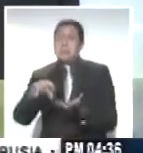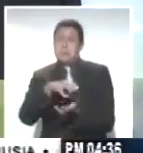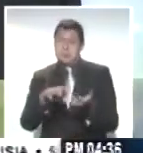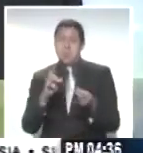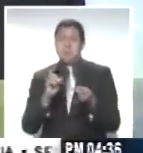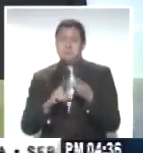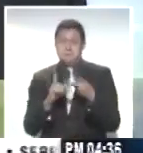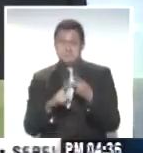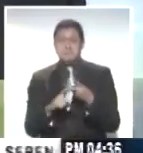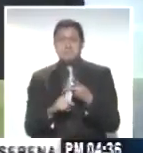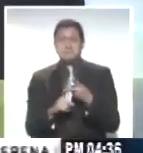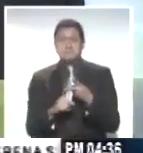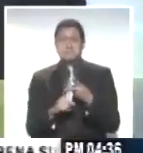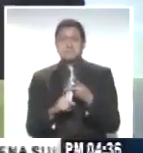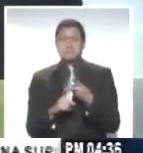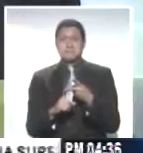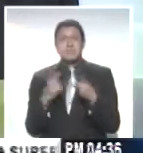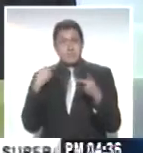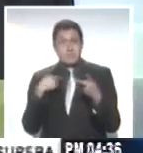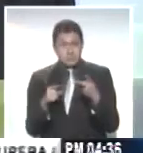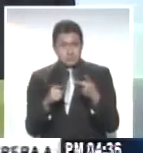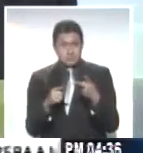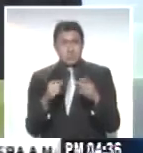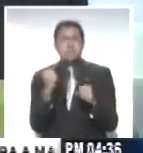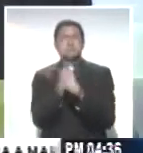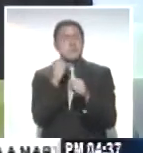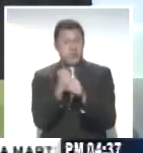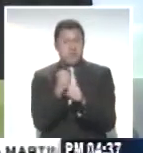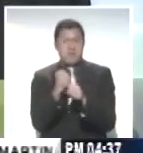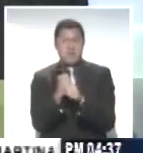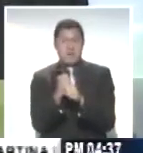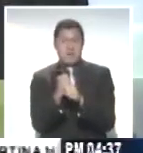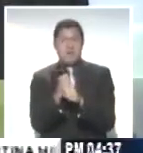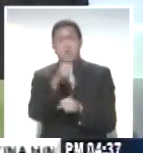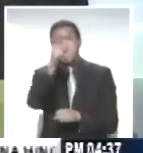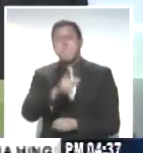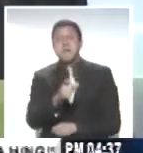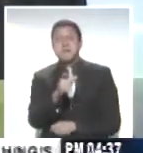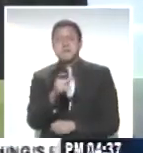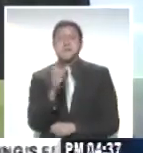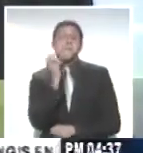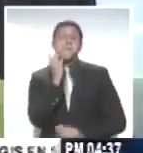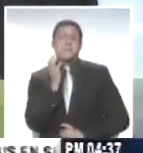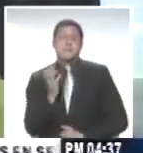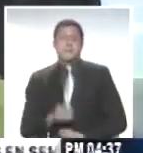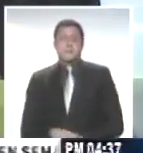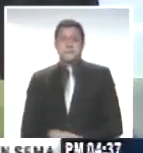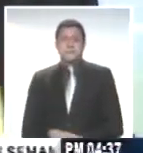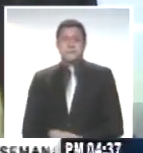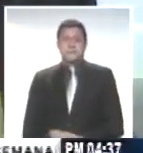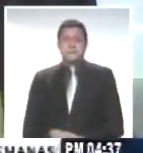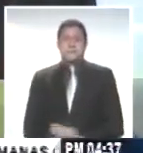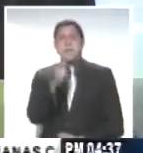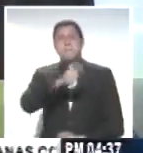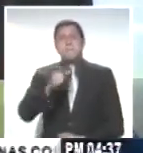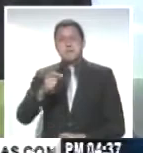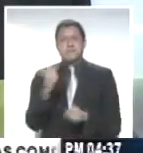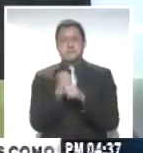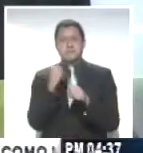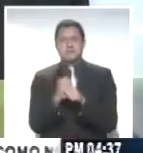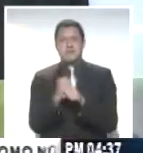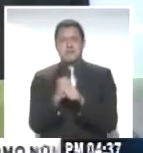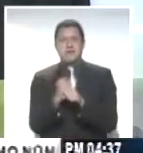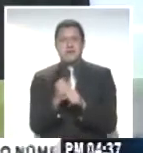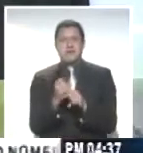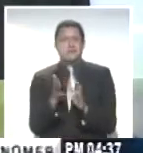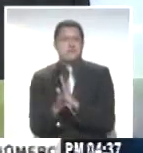nervios. Además de ello, encontramos la parte laboral, pacientes, sobre todo las personas que trabajan hacia